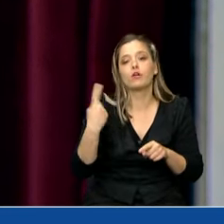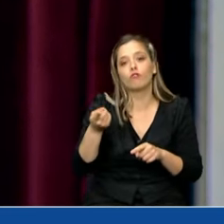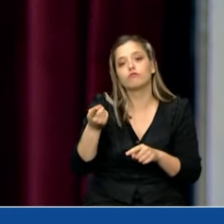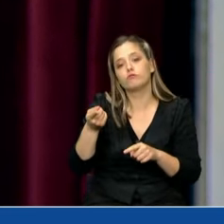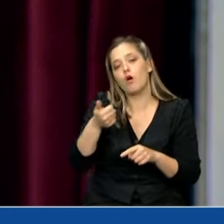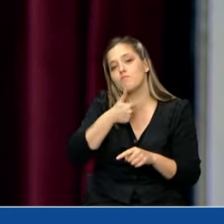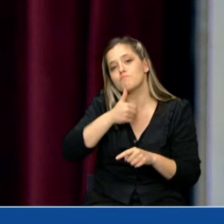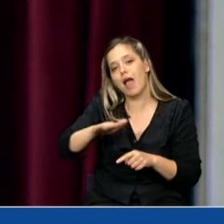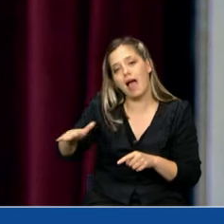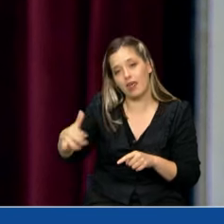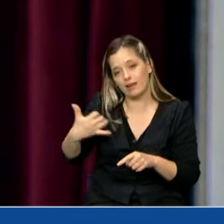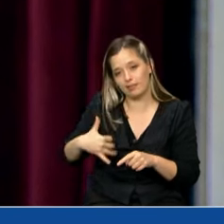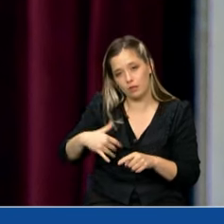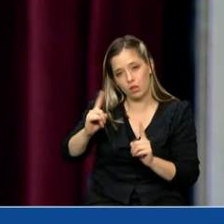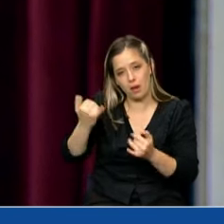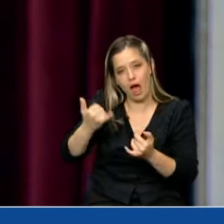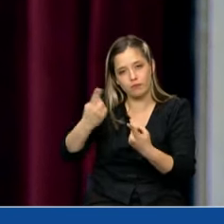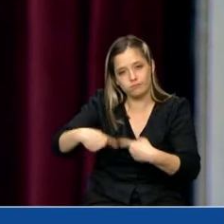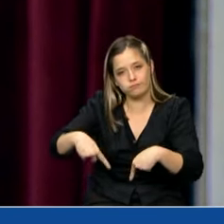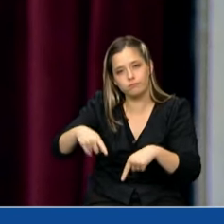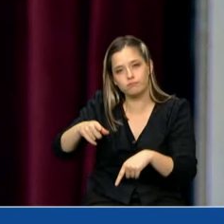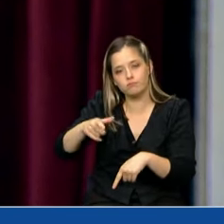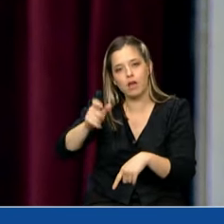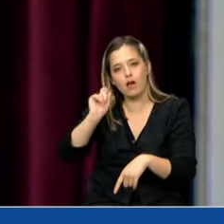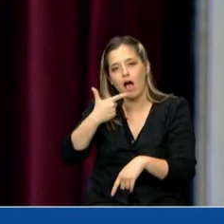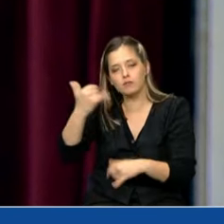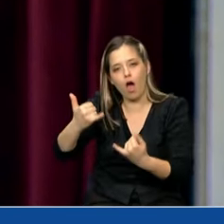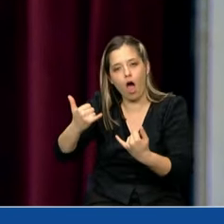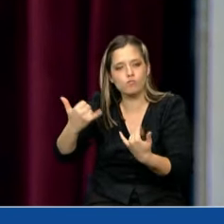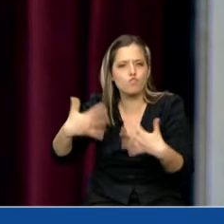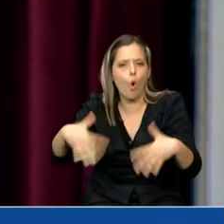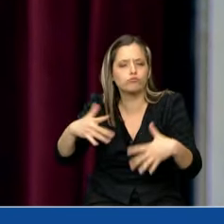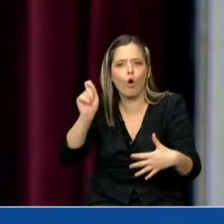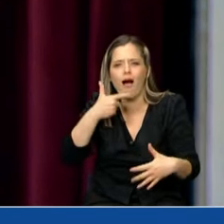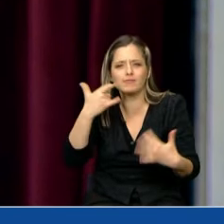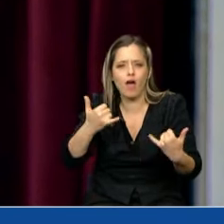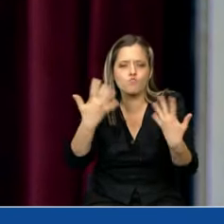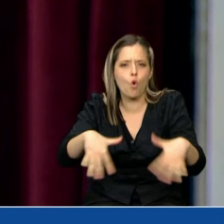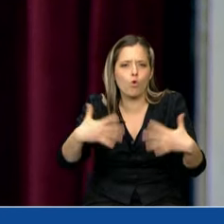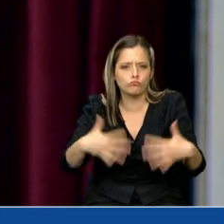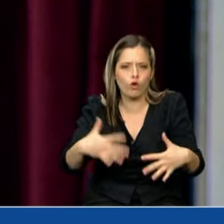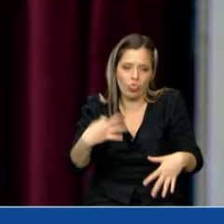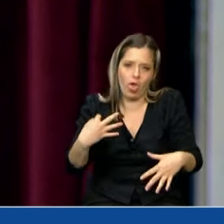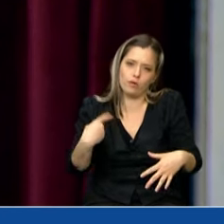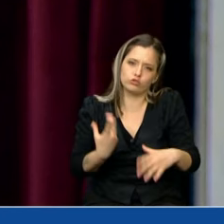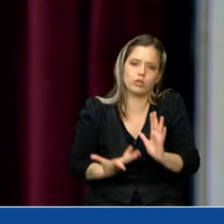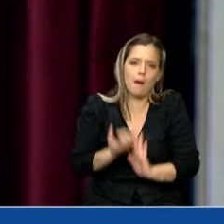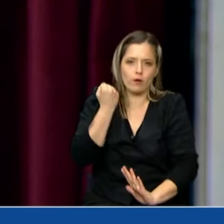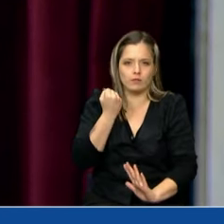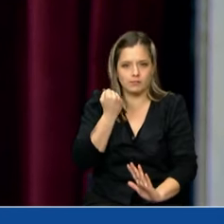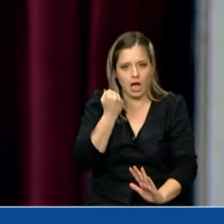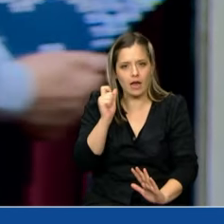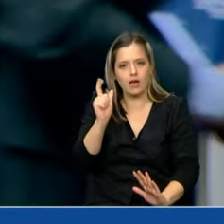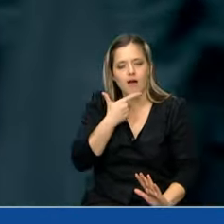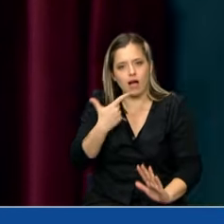tenemos grandes reservas es decir tenemos muchísimo gas y tenemos que poder aprovechar todo este gas que tenemos